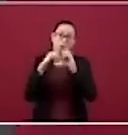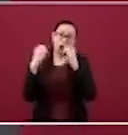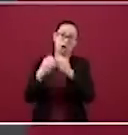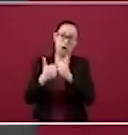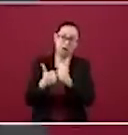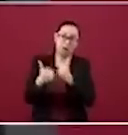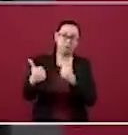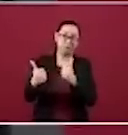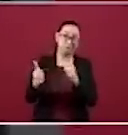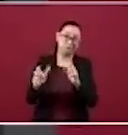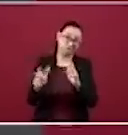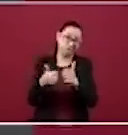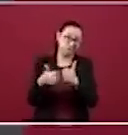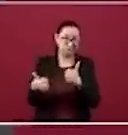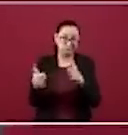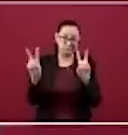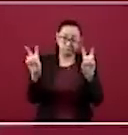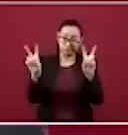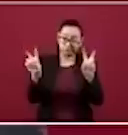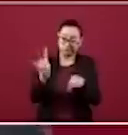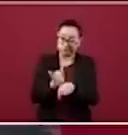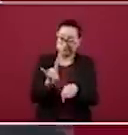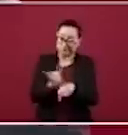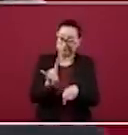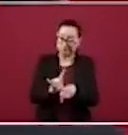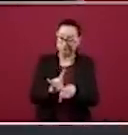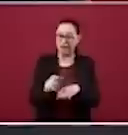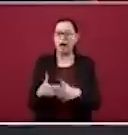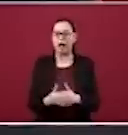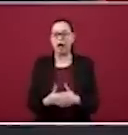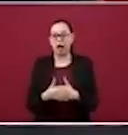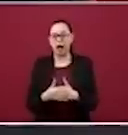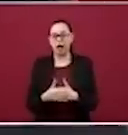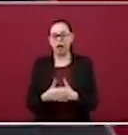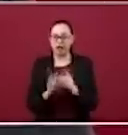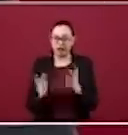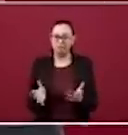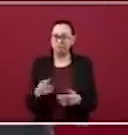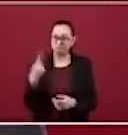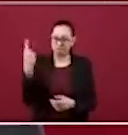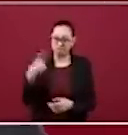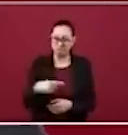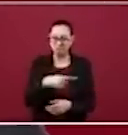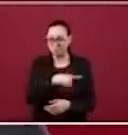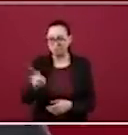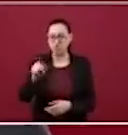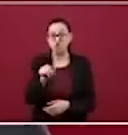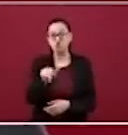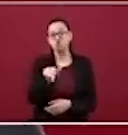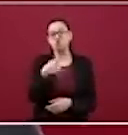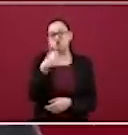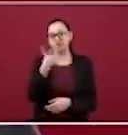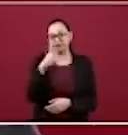entre comillas. Ahora enviamos 12 de técnicos